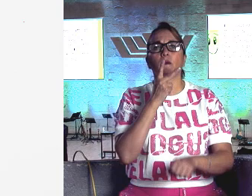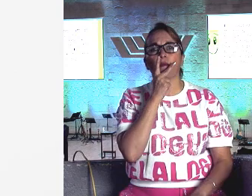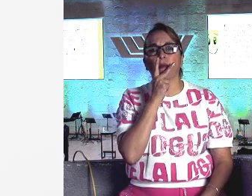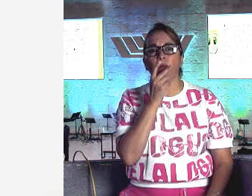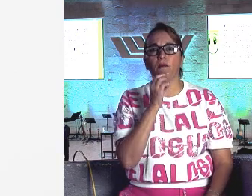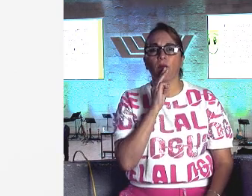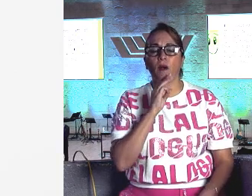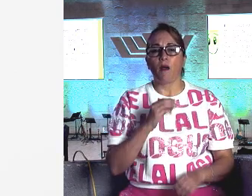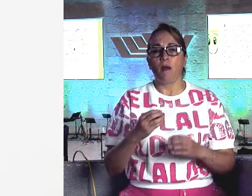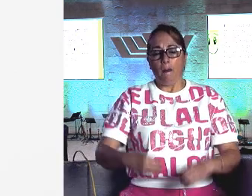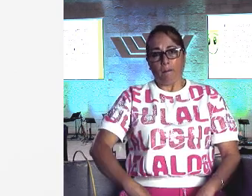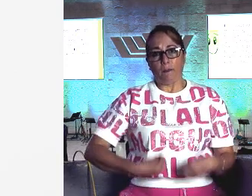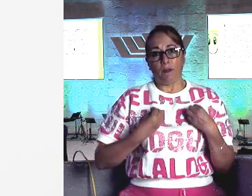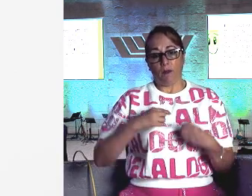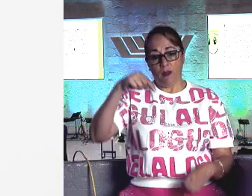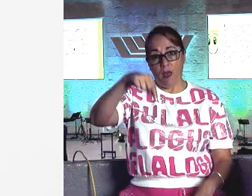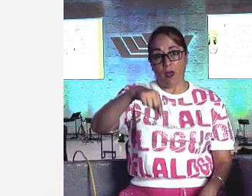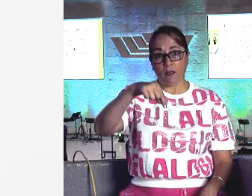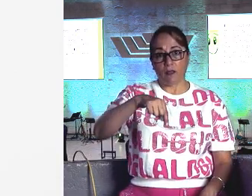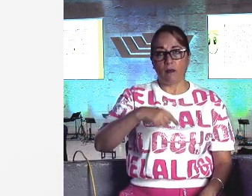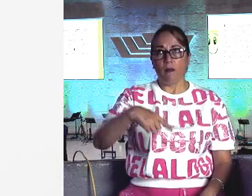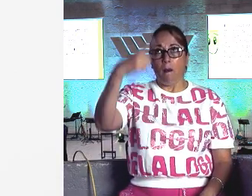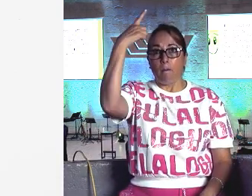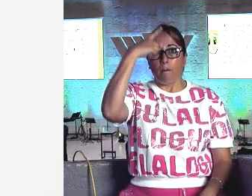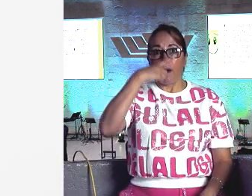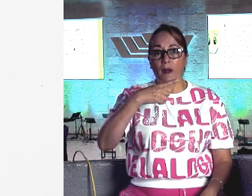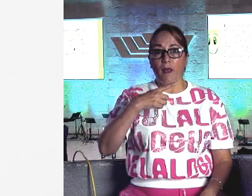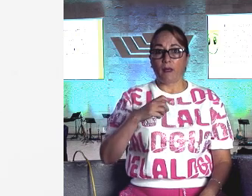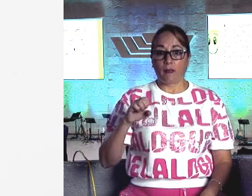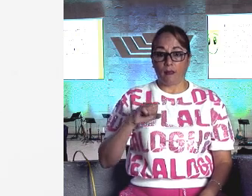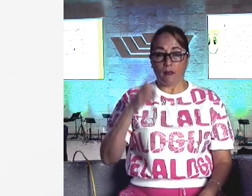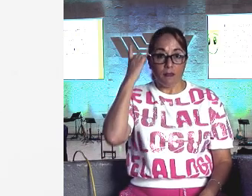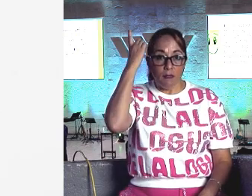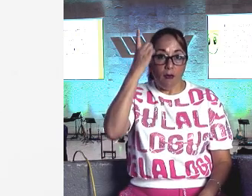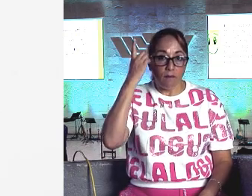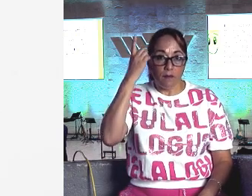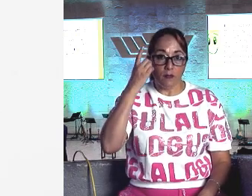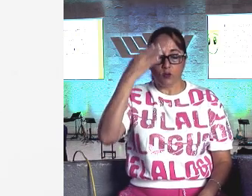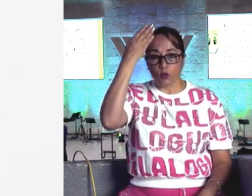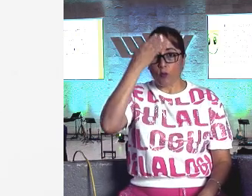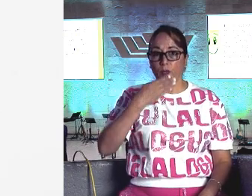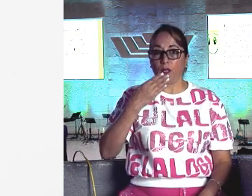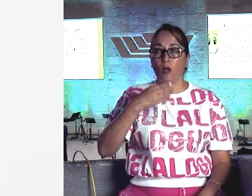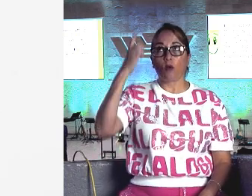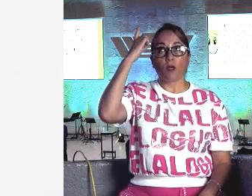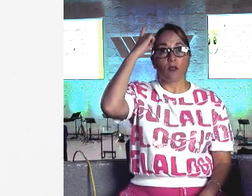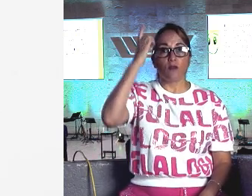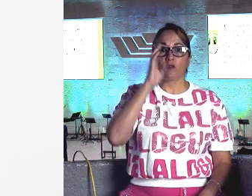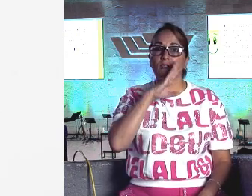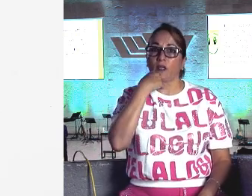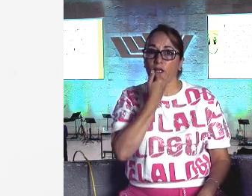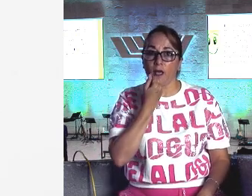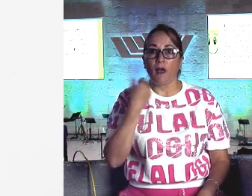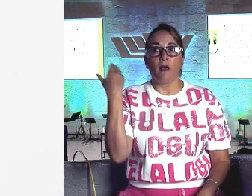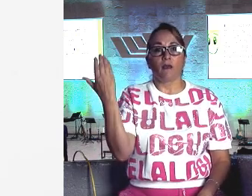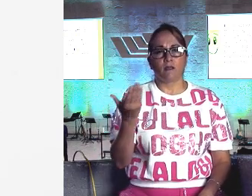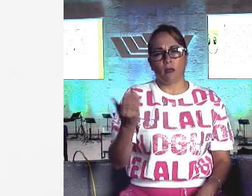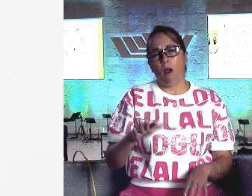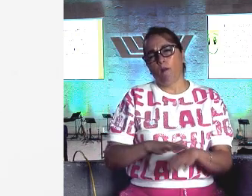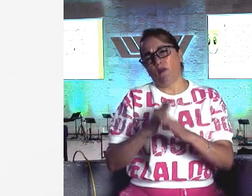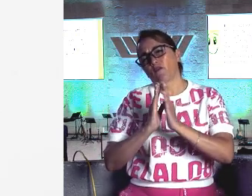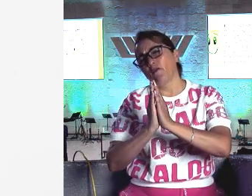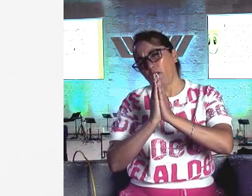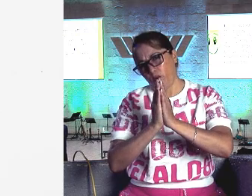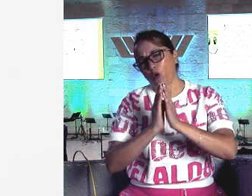aquí contigo hasta que sepa lo que Dios tiene pensado para mí. Qué interesante. Te encargo a mi padre y a mi